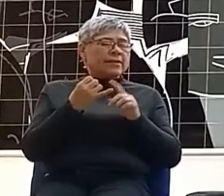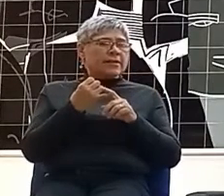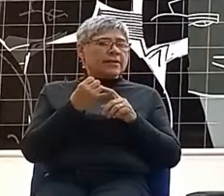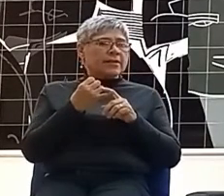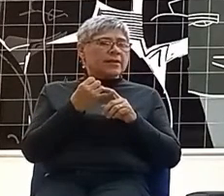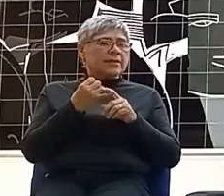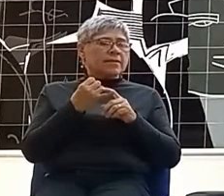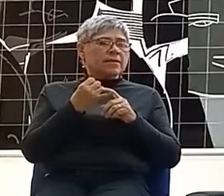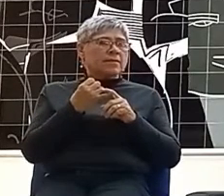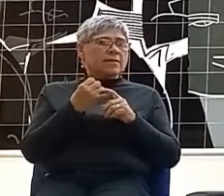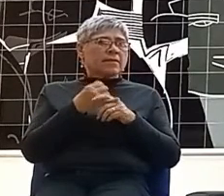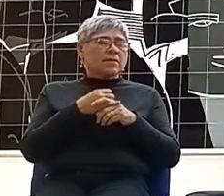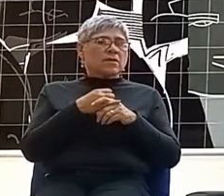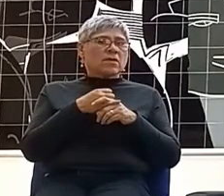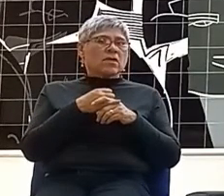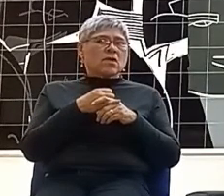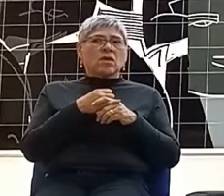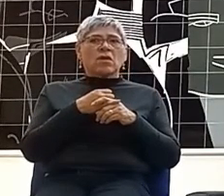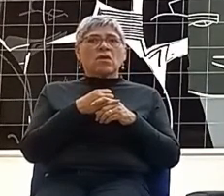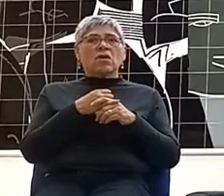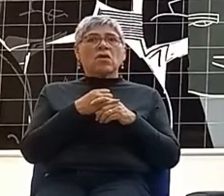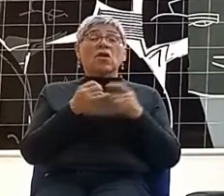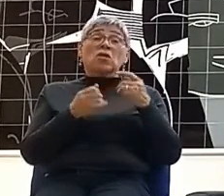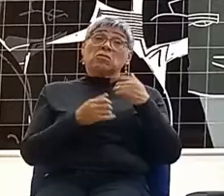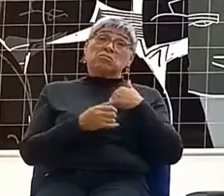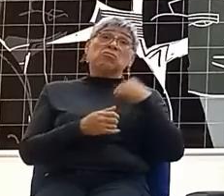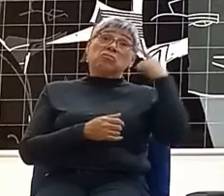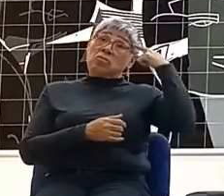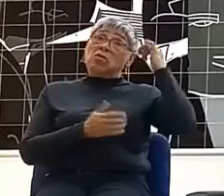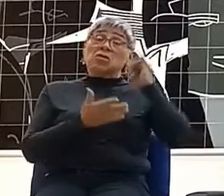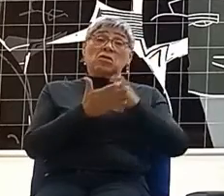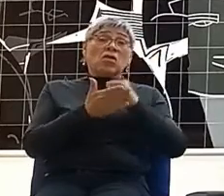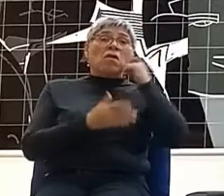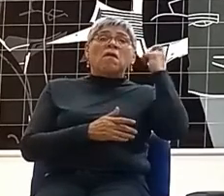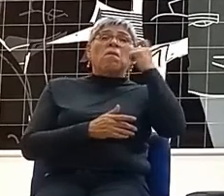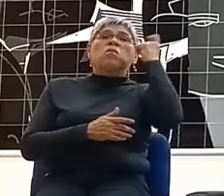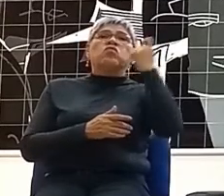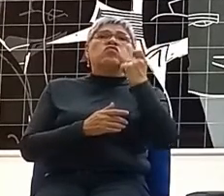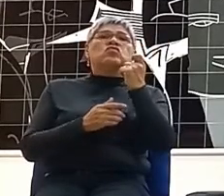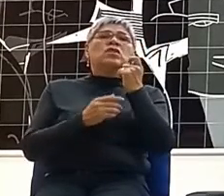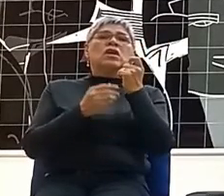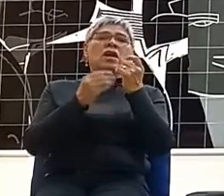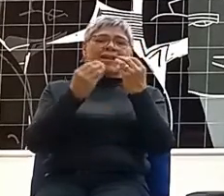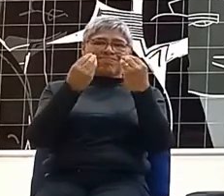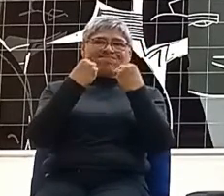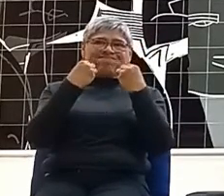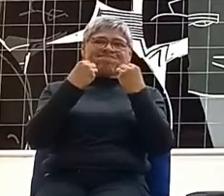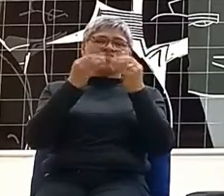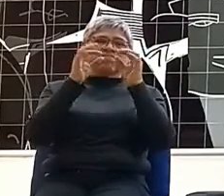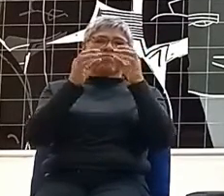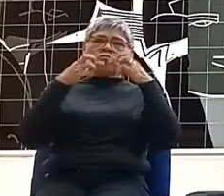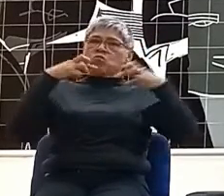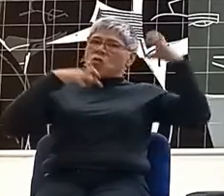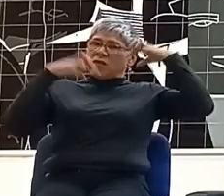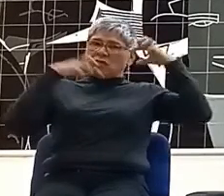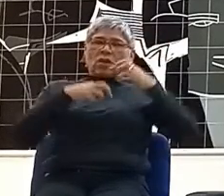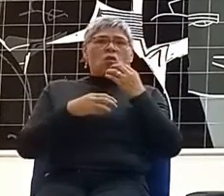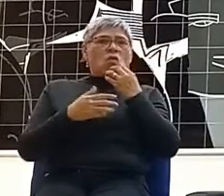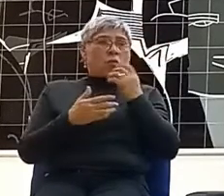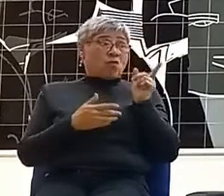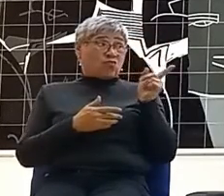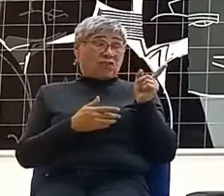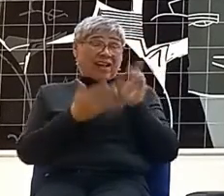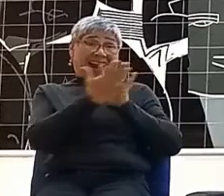Luego creo que son las búsquedas de la formación profesional a las que usted hacía